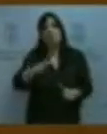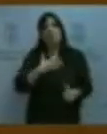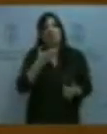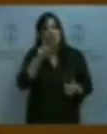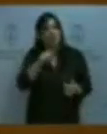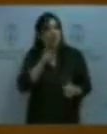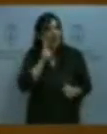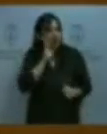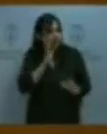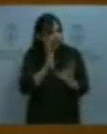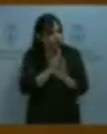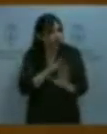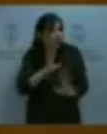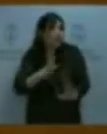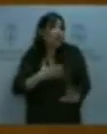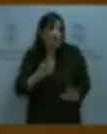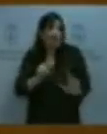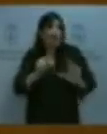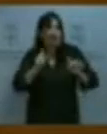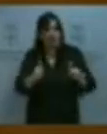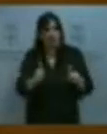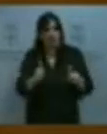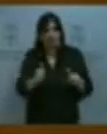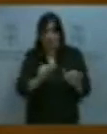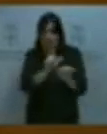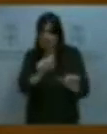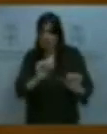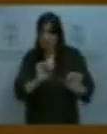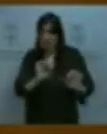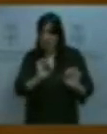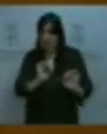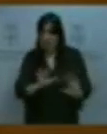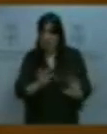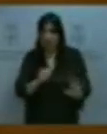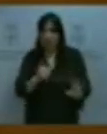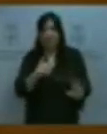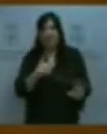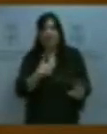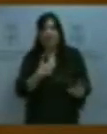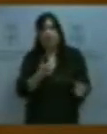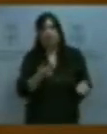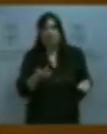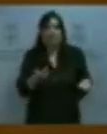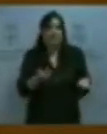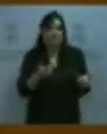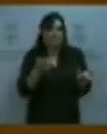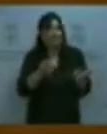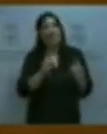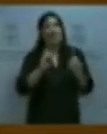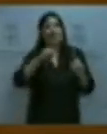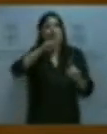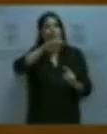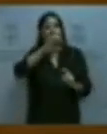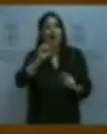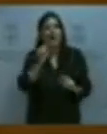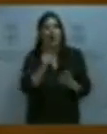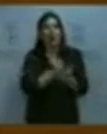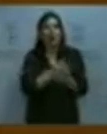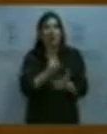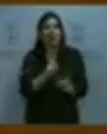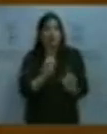Renedo. No quiero dramatizar ahora, que va a haber otro caso, marea. No, pero así empezó la señora Renedo. Había un pícaro o